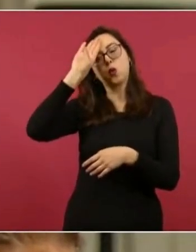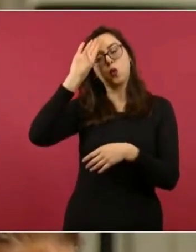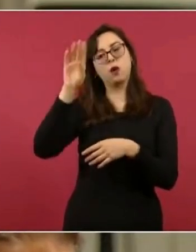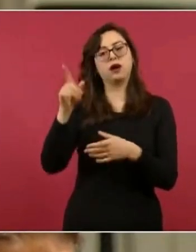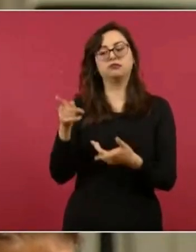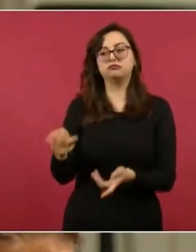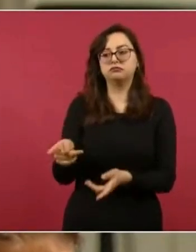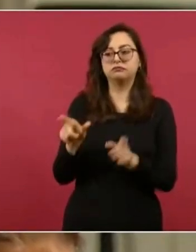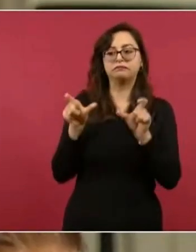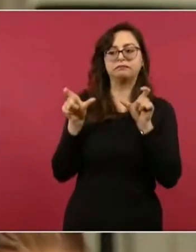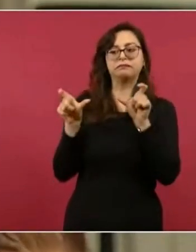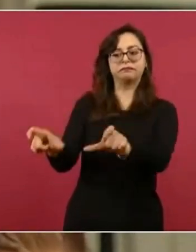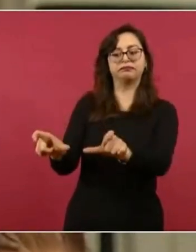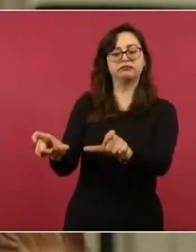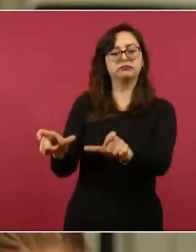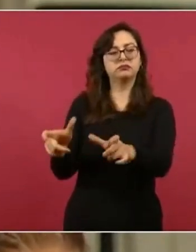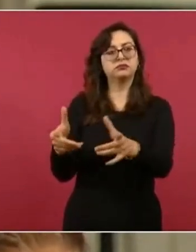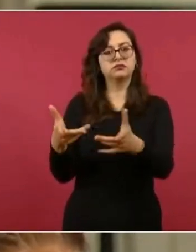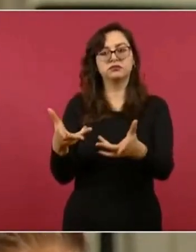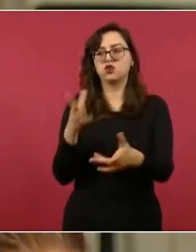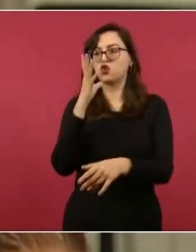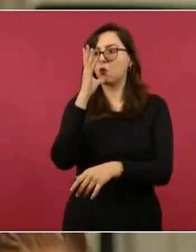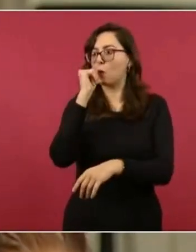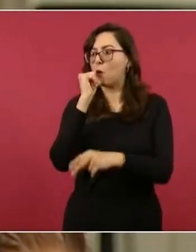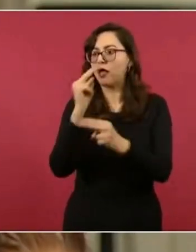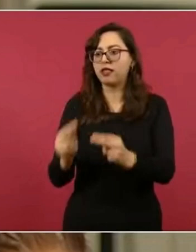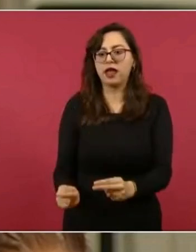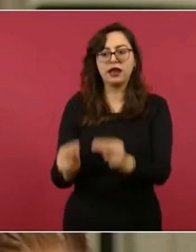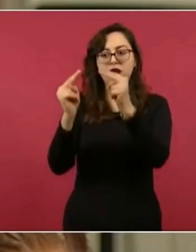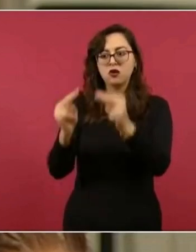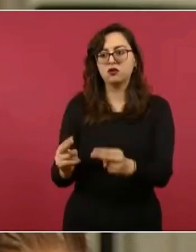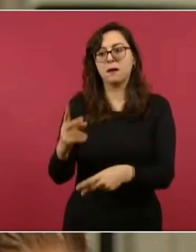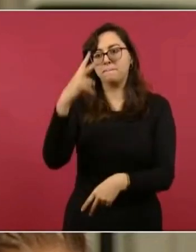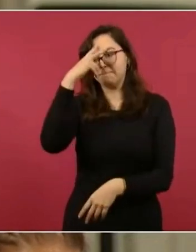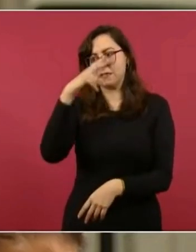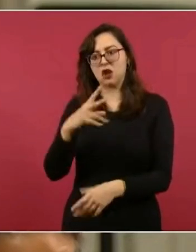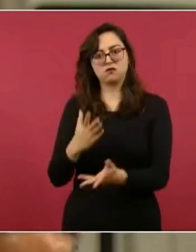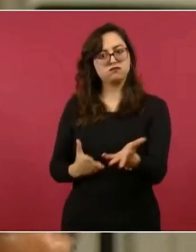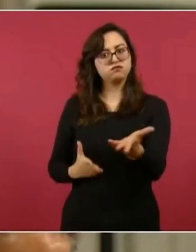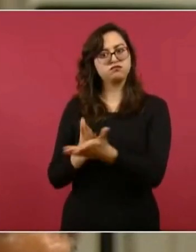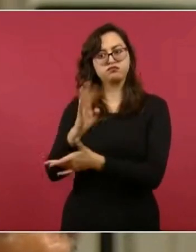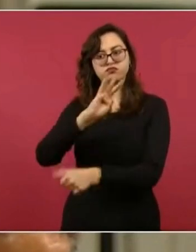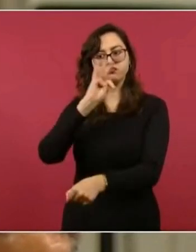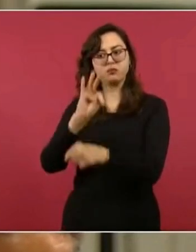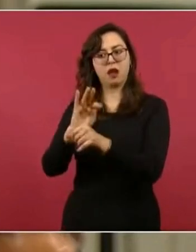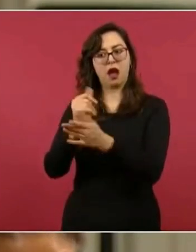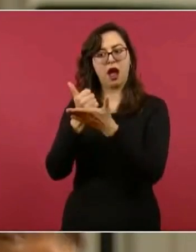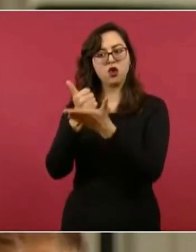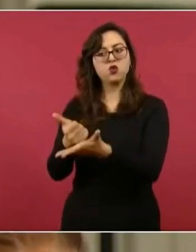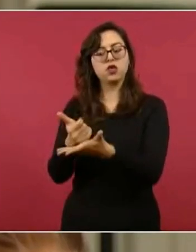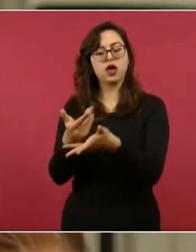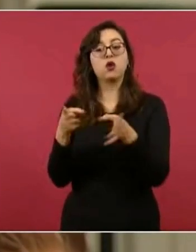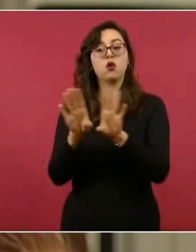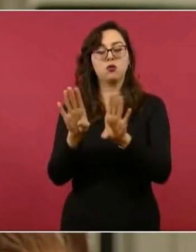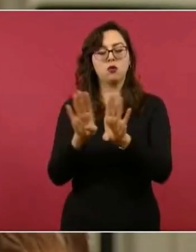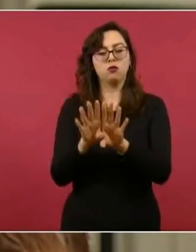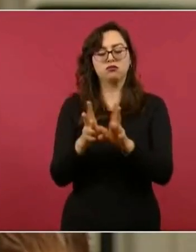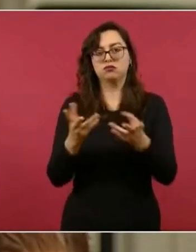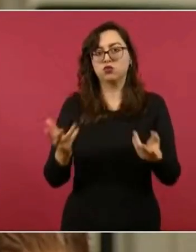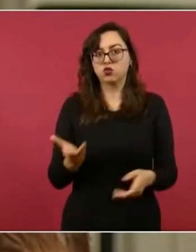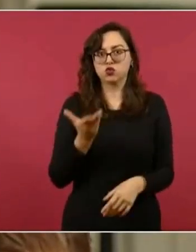gobierno mexicano tiene conversaciones con el gobierno estadounidense para que México pueda fungir como mediador o